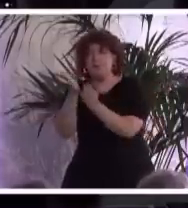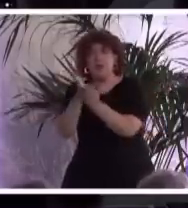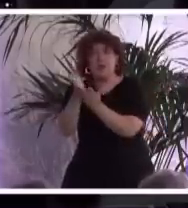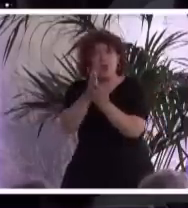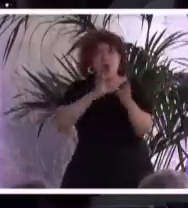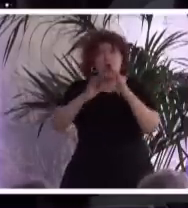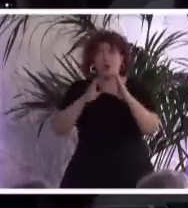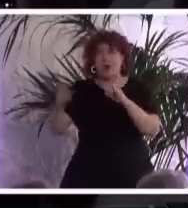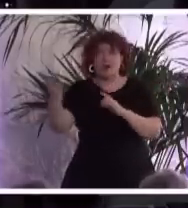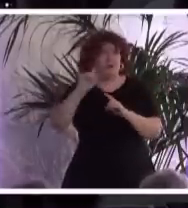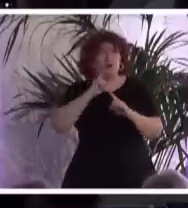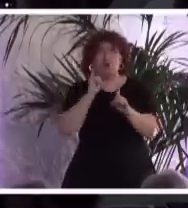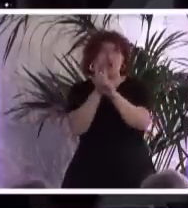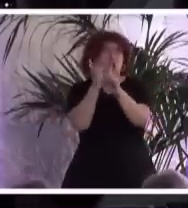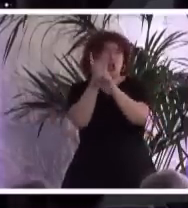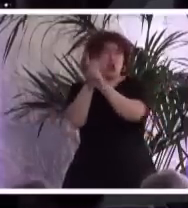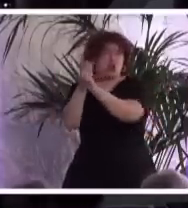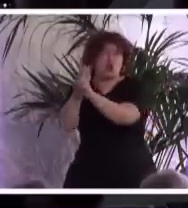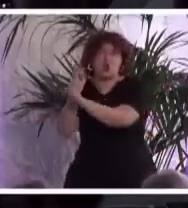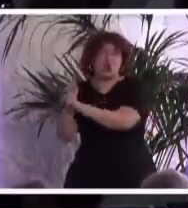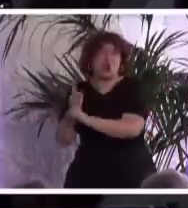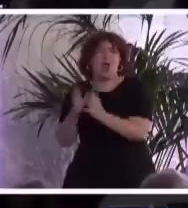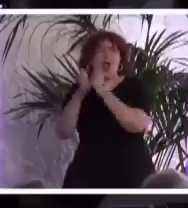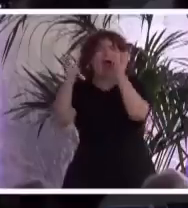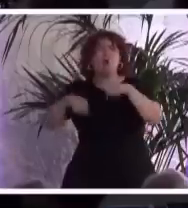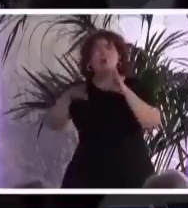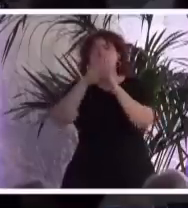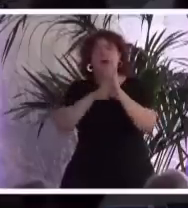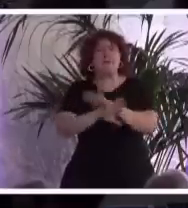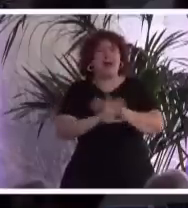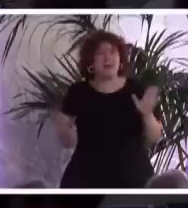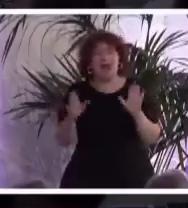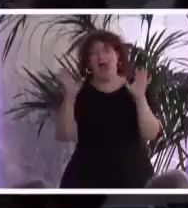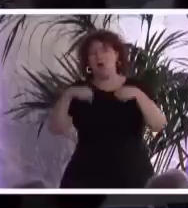comunicación progresistas que decían acuerdo programático